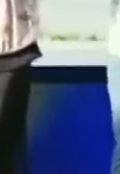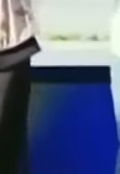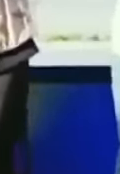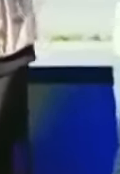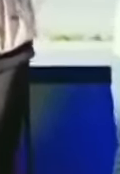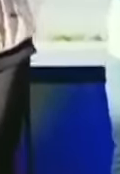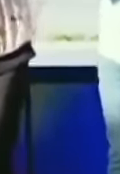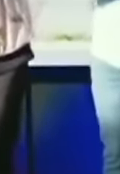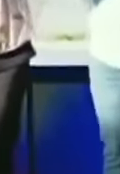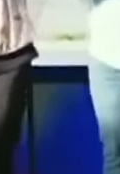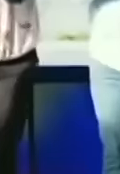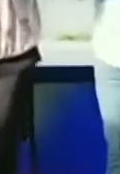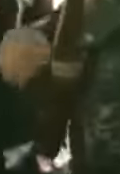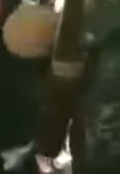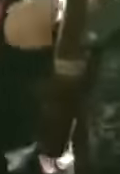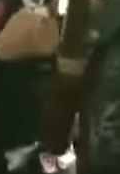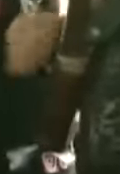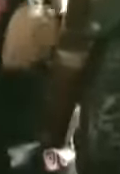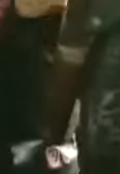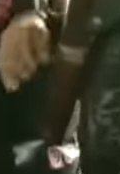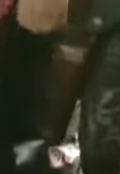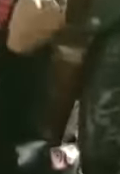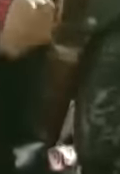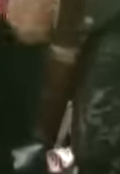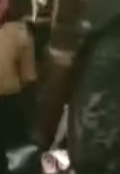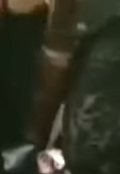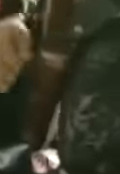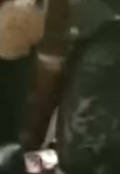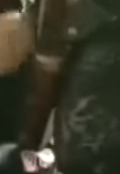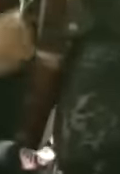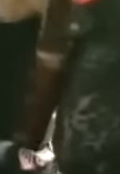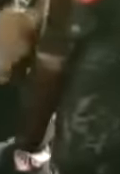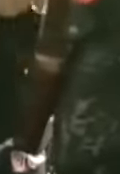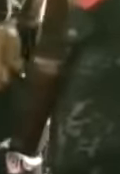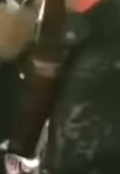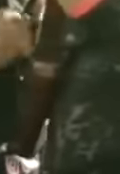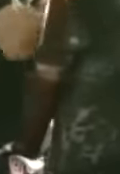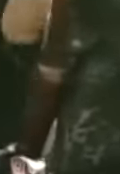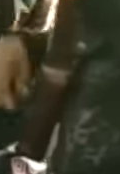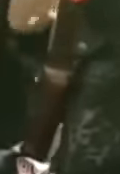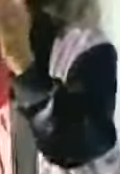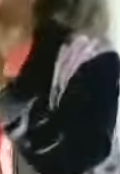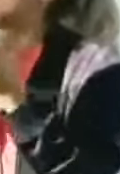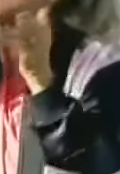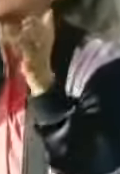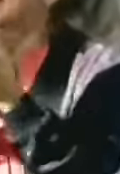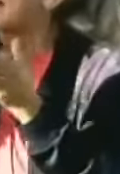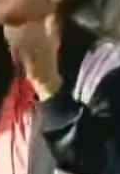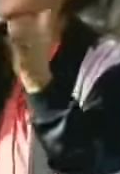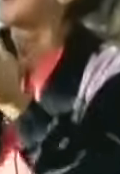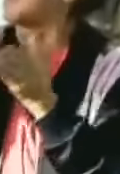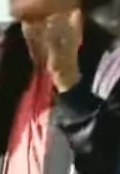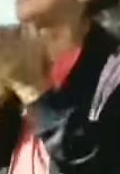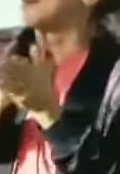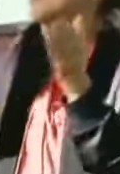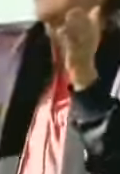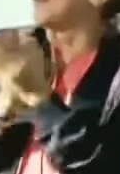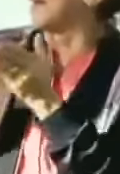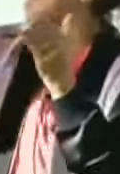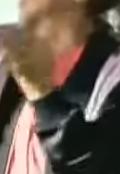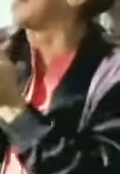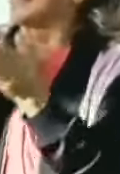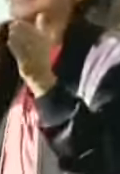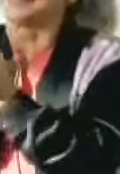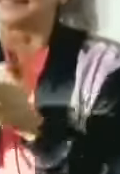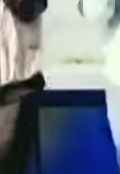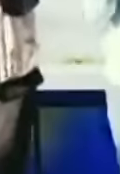Por parte del presidente constitucional de la República Bolivariana de Venezuela, Nicolás Maduro, ocasión